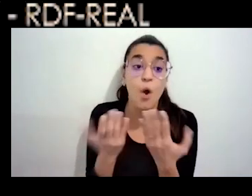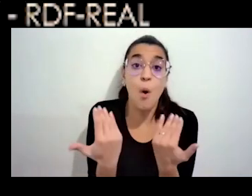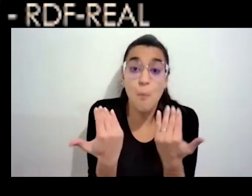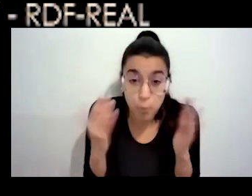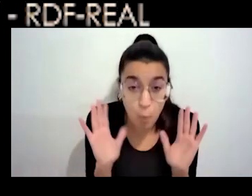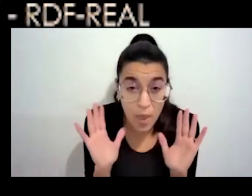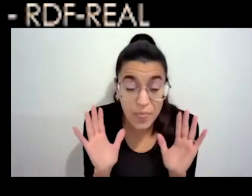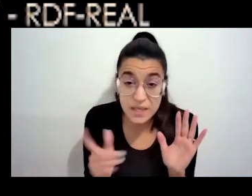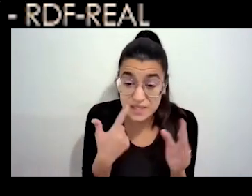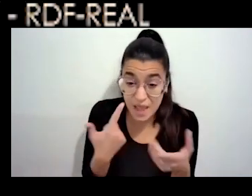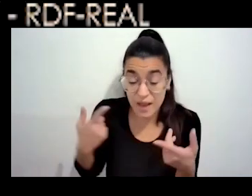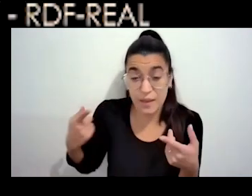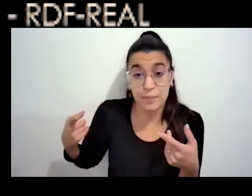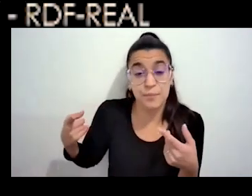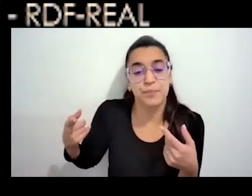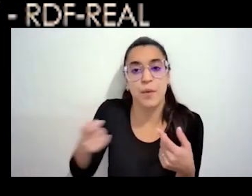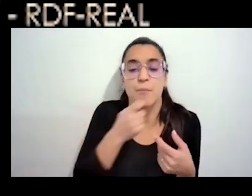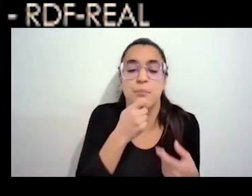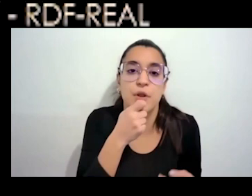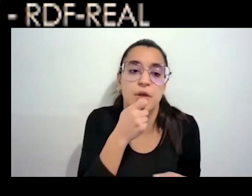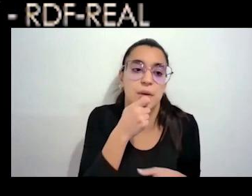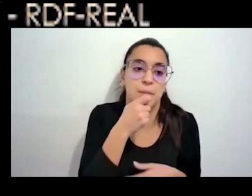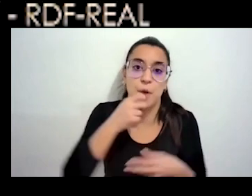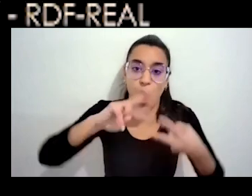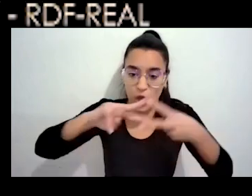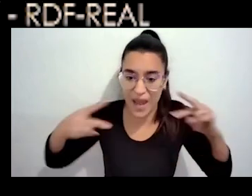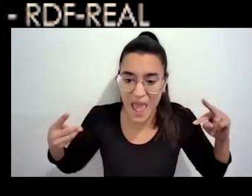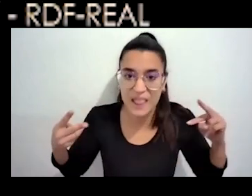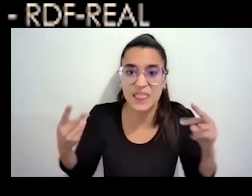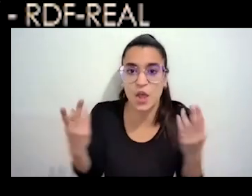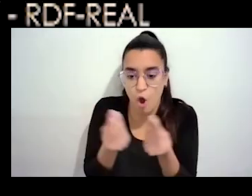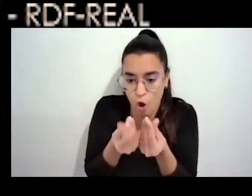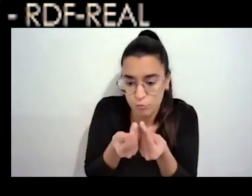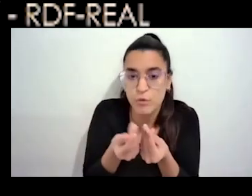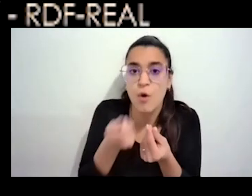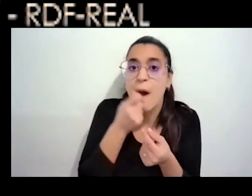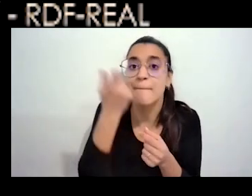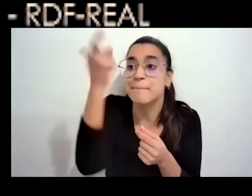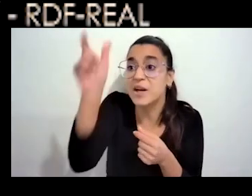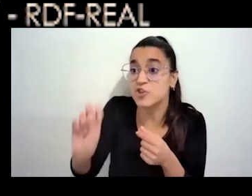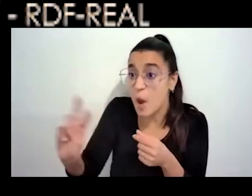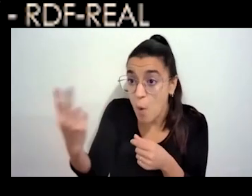utilizarse material genético de una persona fallecida.